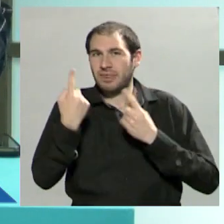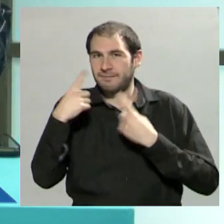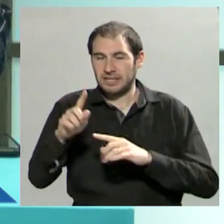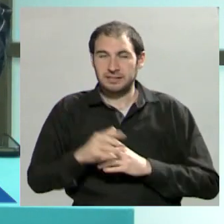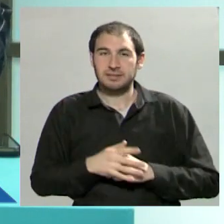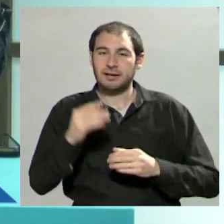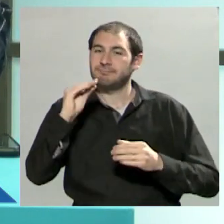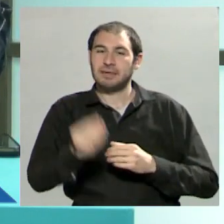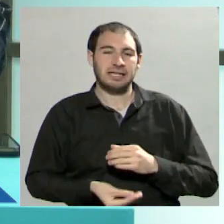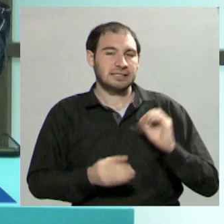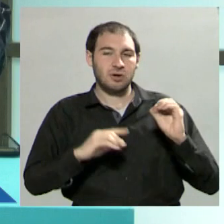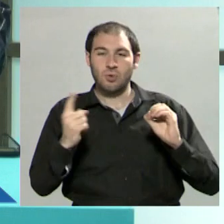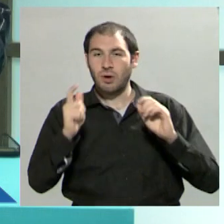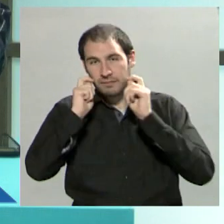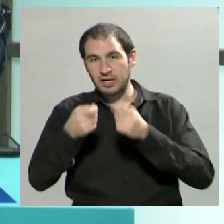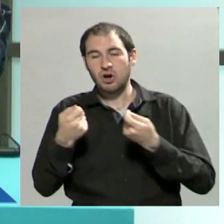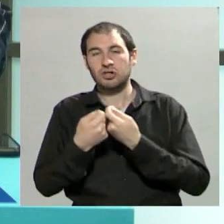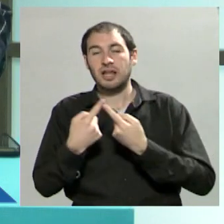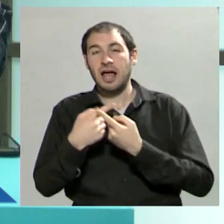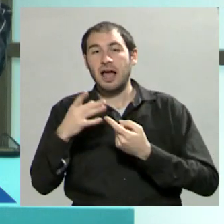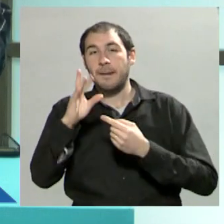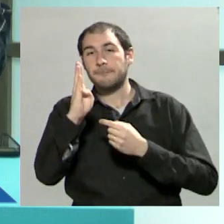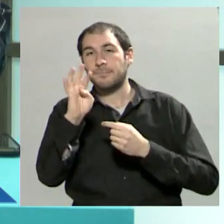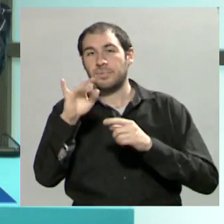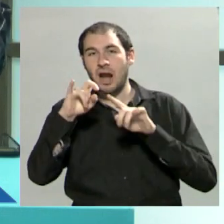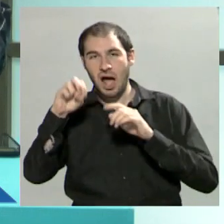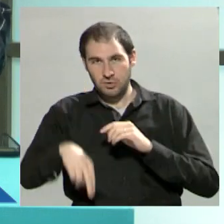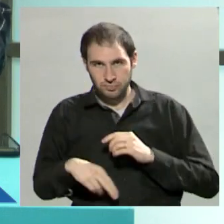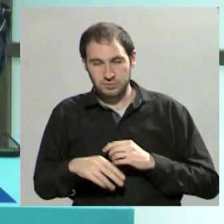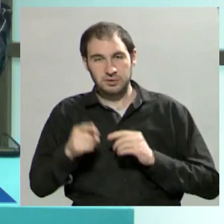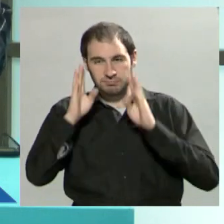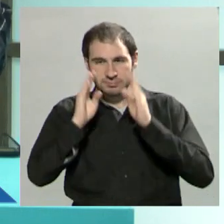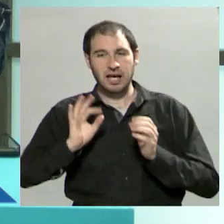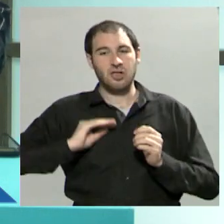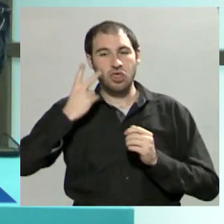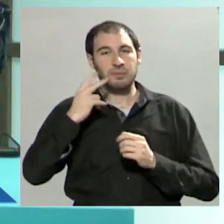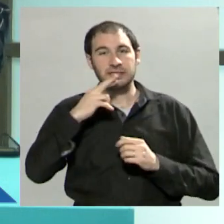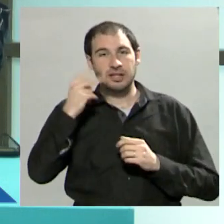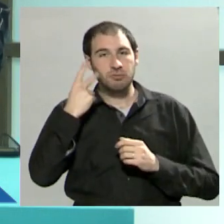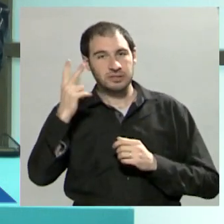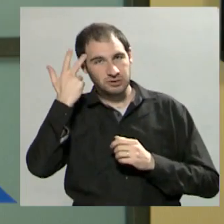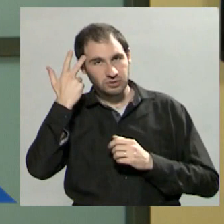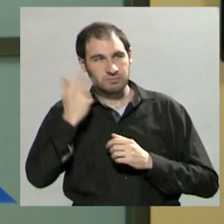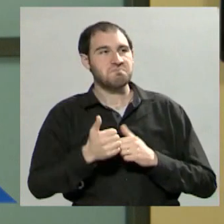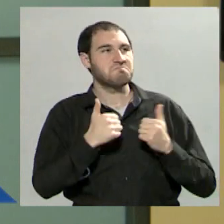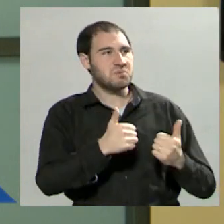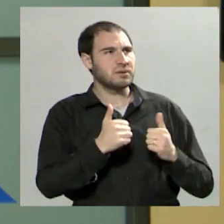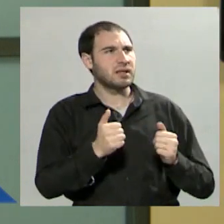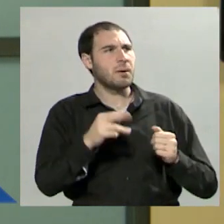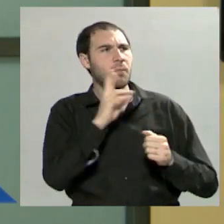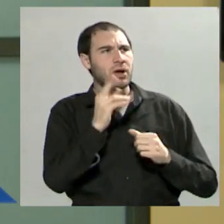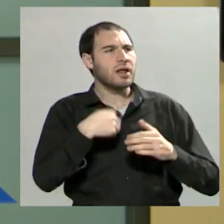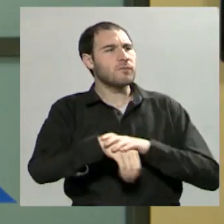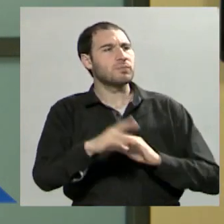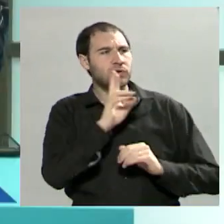que fue derrota 1-0 en su visita a Adrogué ante Brown, el equipo de Alfredo Berti, que ya piensa en el año 2017-2018. Buenísimo. ¿Y las chicas, el